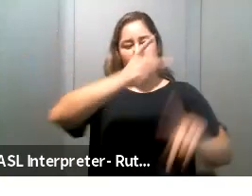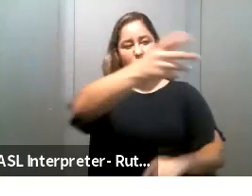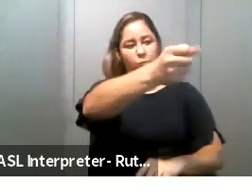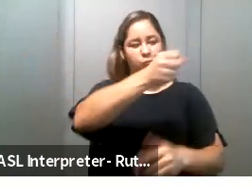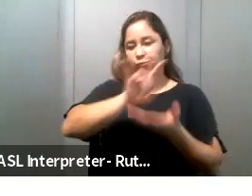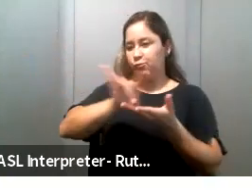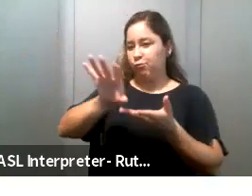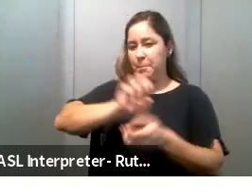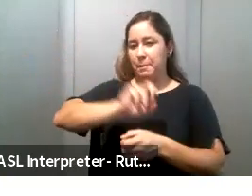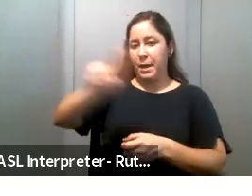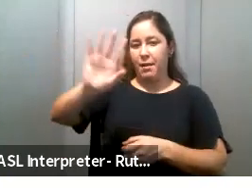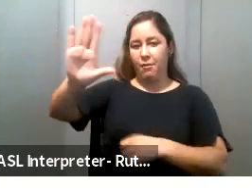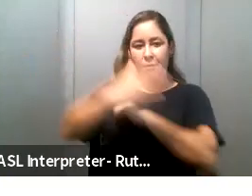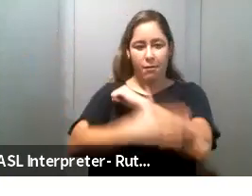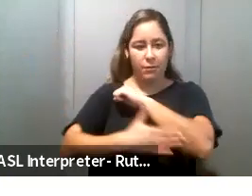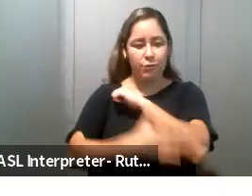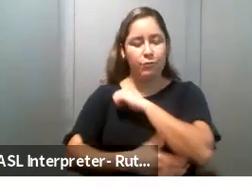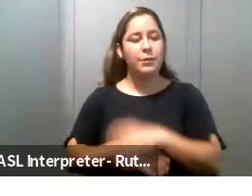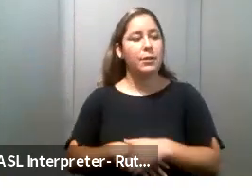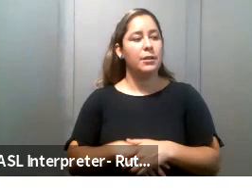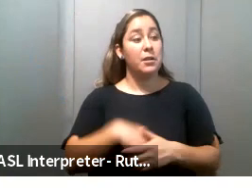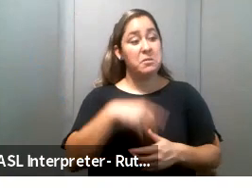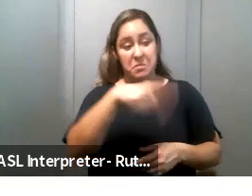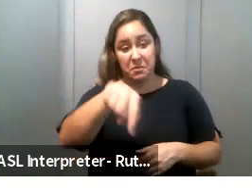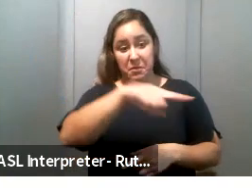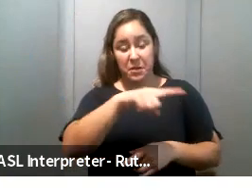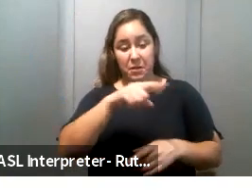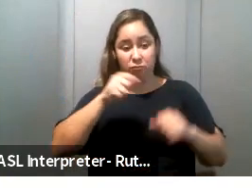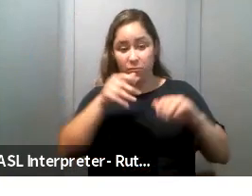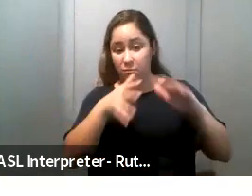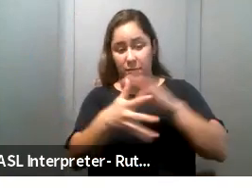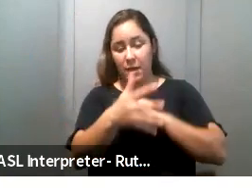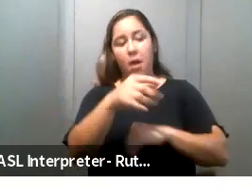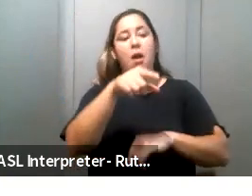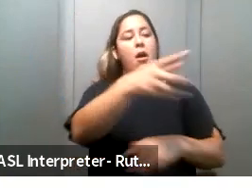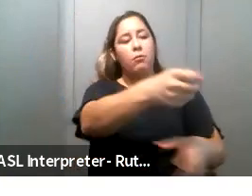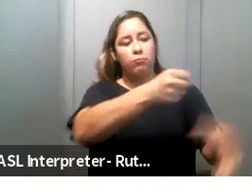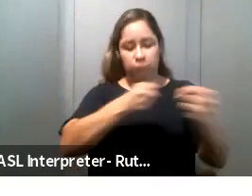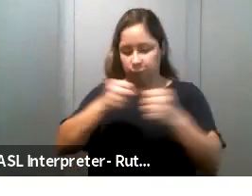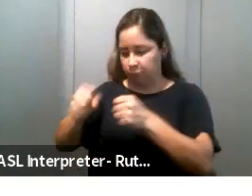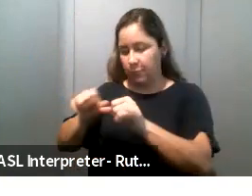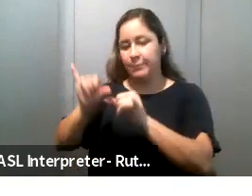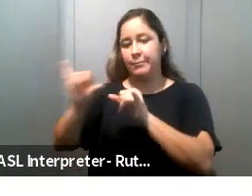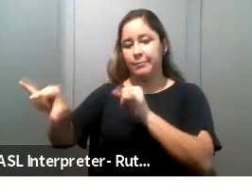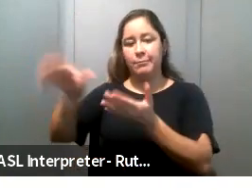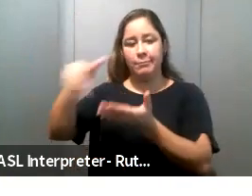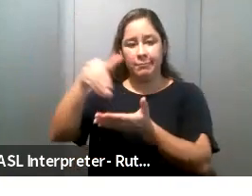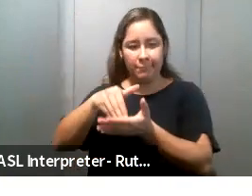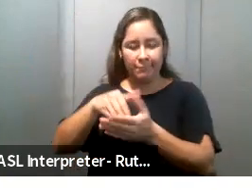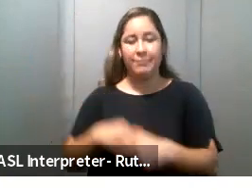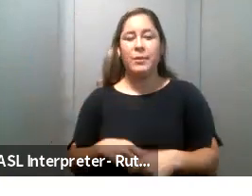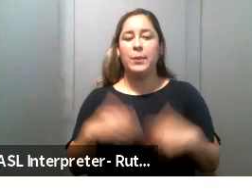detención y limitar las maneras que inmigrantes pueden entrar en el país. Entonces, demandas en